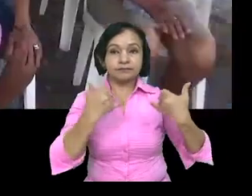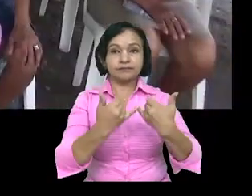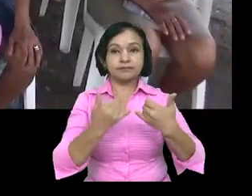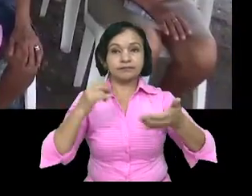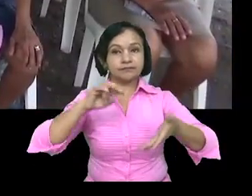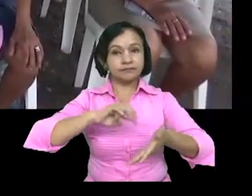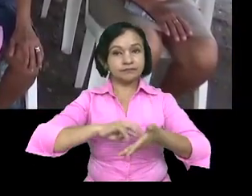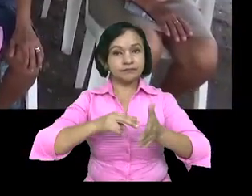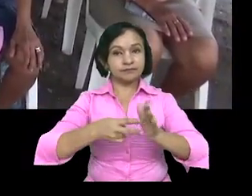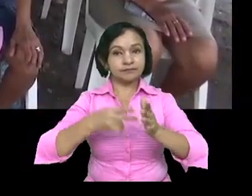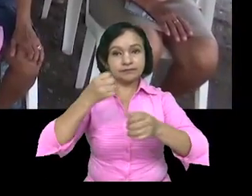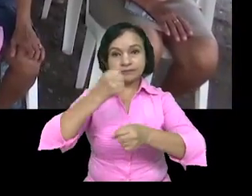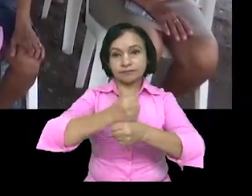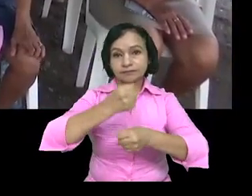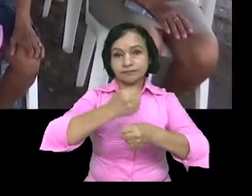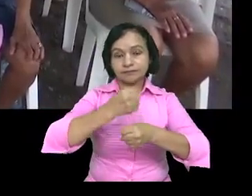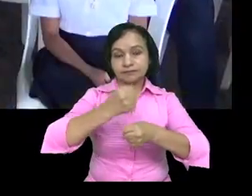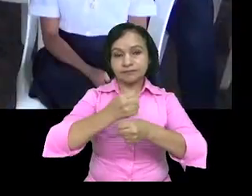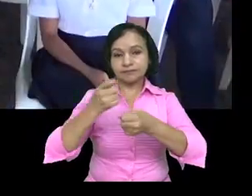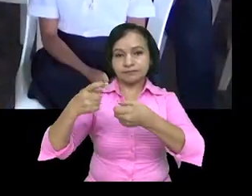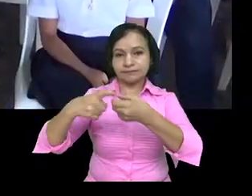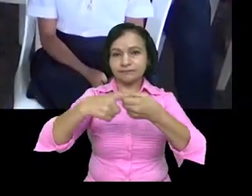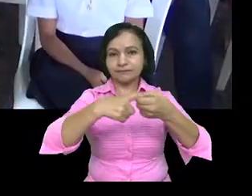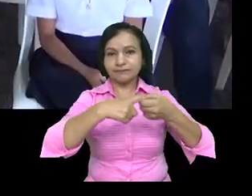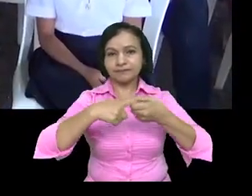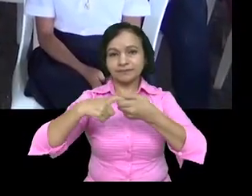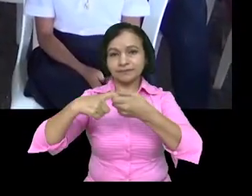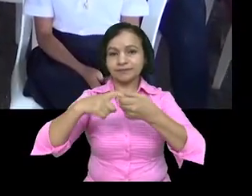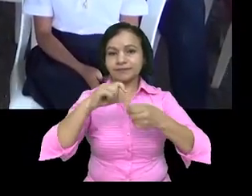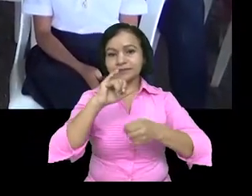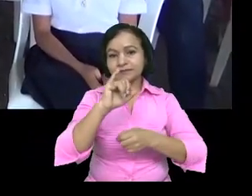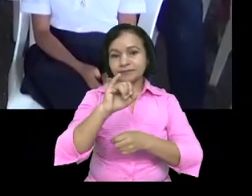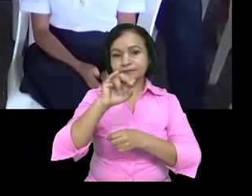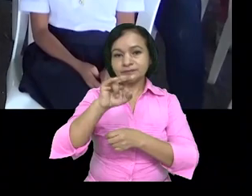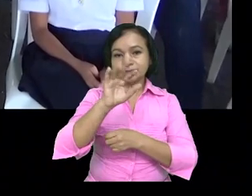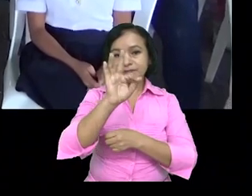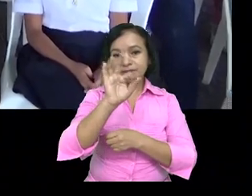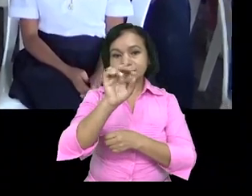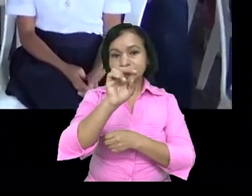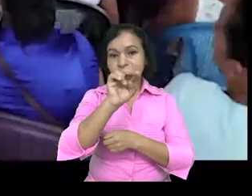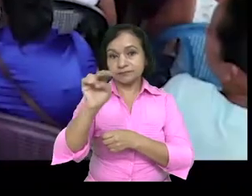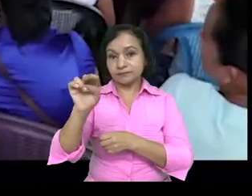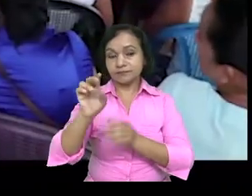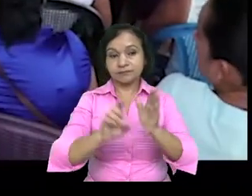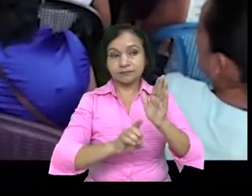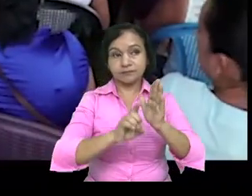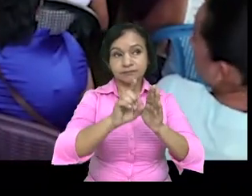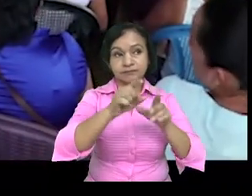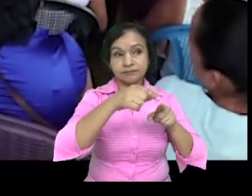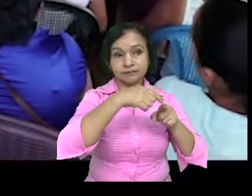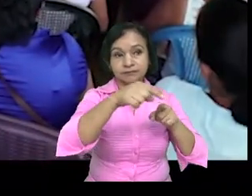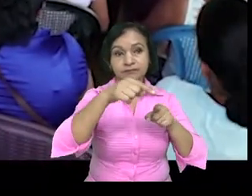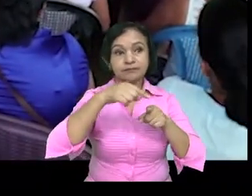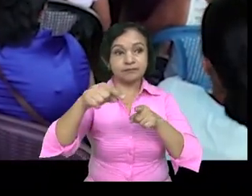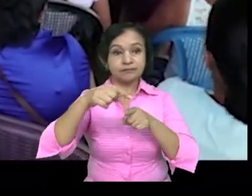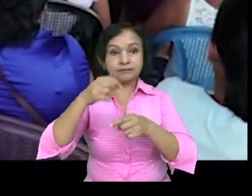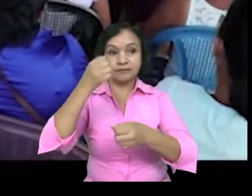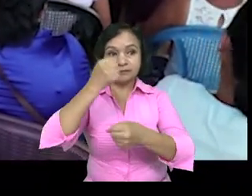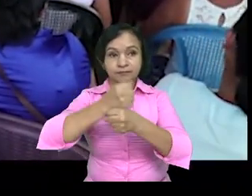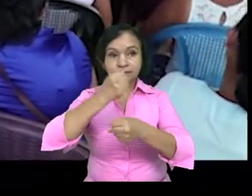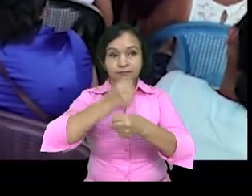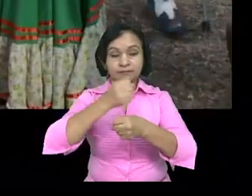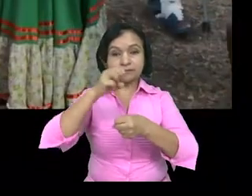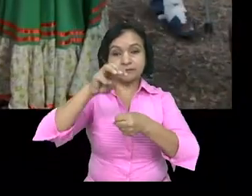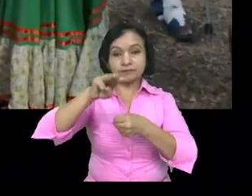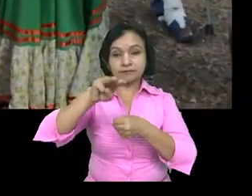es que trabajamos de manera coordinada, ¿verdad?, con INIFON, porque es un tema de desarrollo local. Trabajamos con